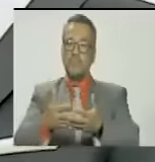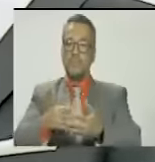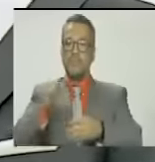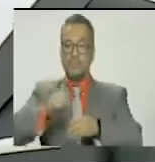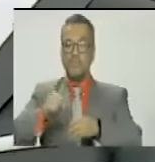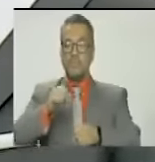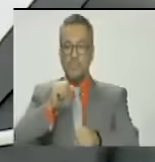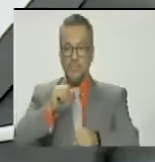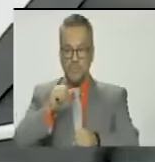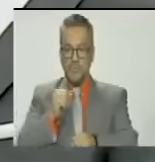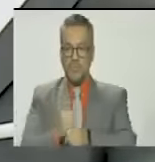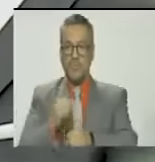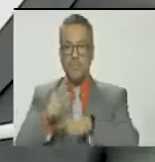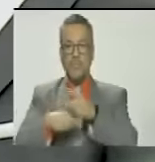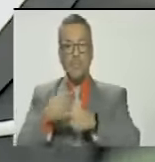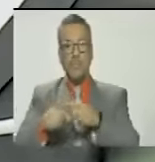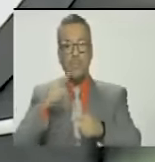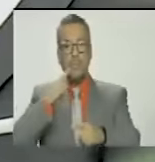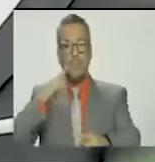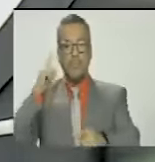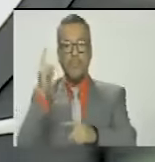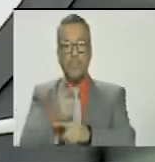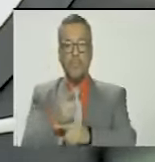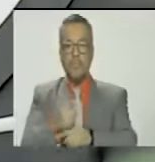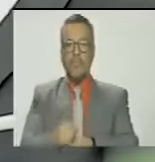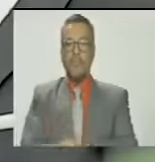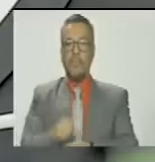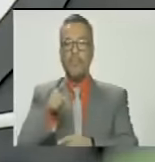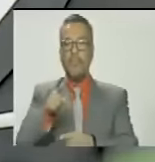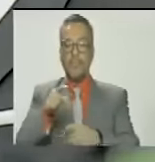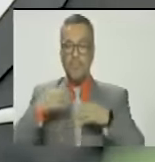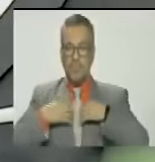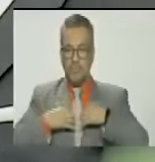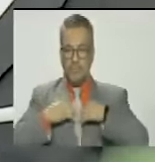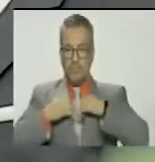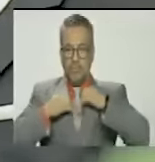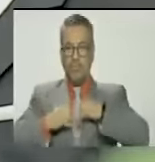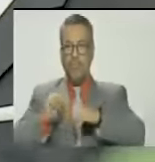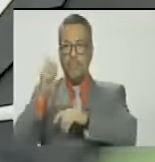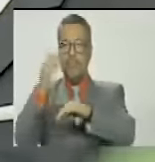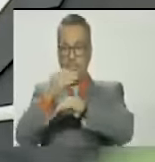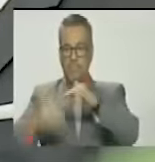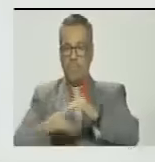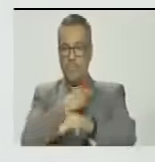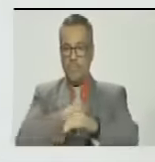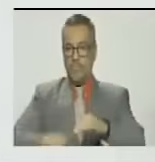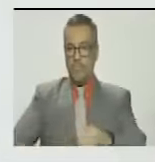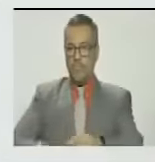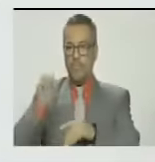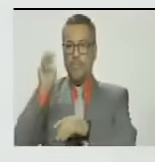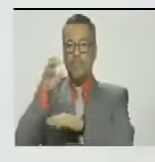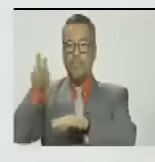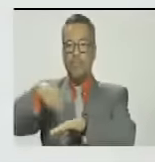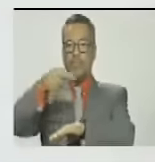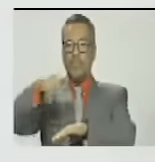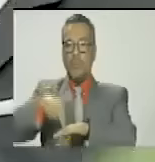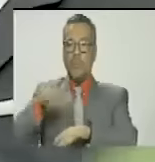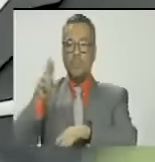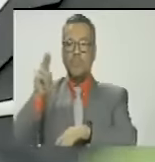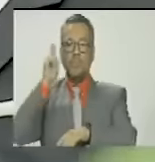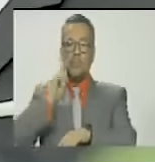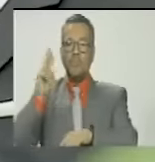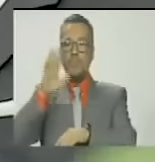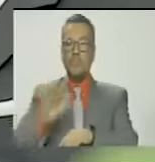así ocurrirá. En caso contrario, que os lo demande. Quede usted investido como primer vicepresidente de la Asamblea Nacional de